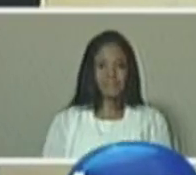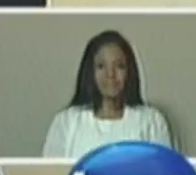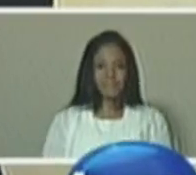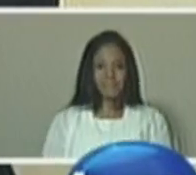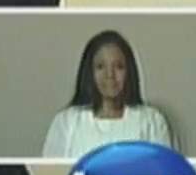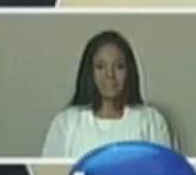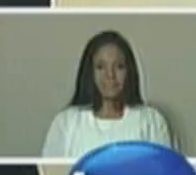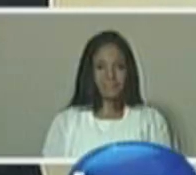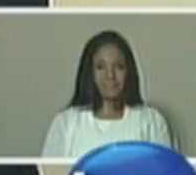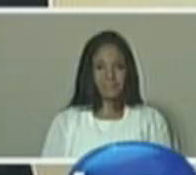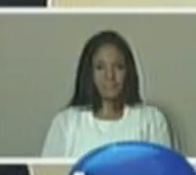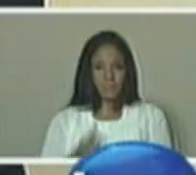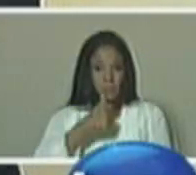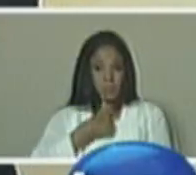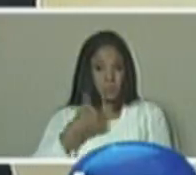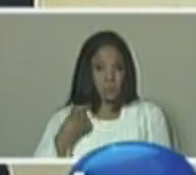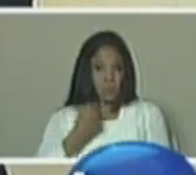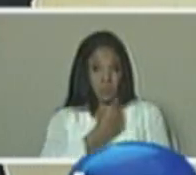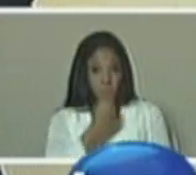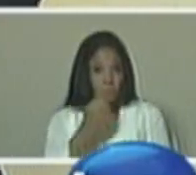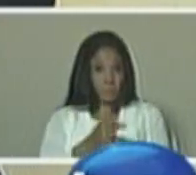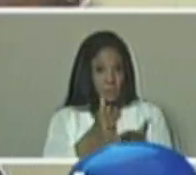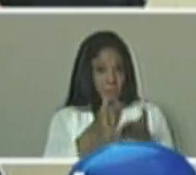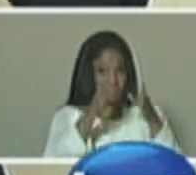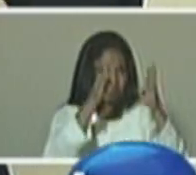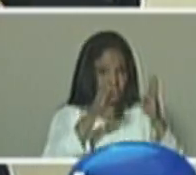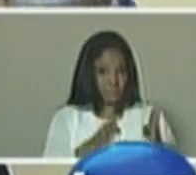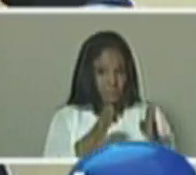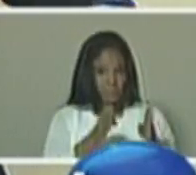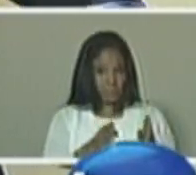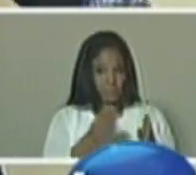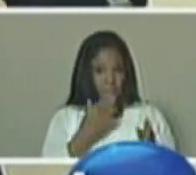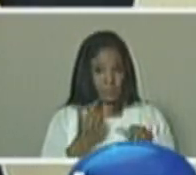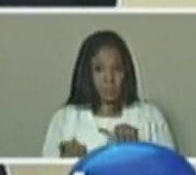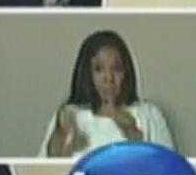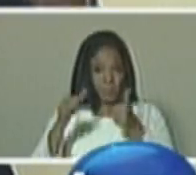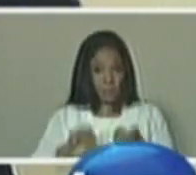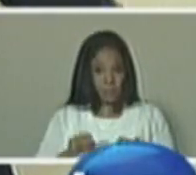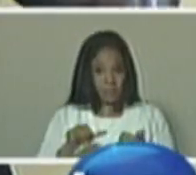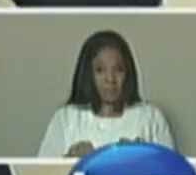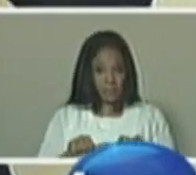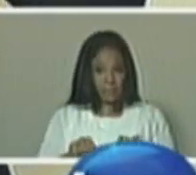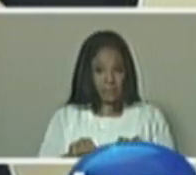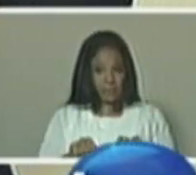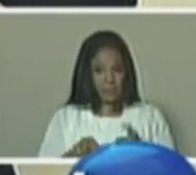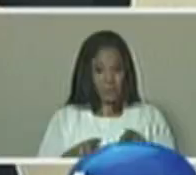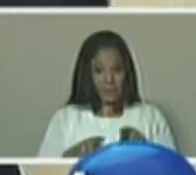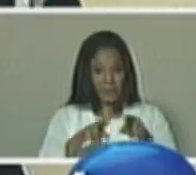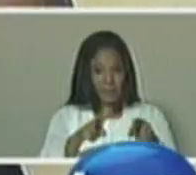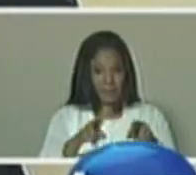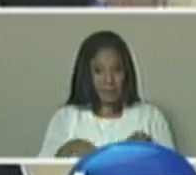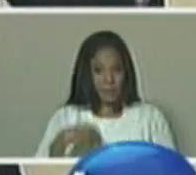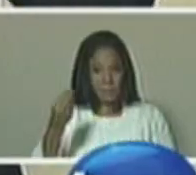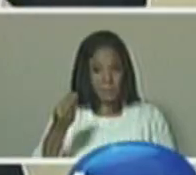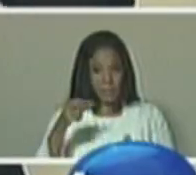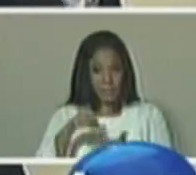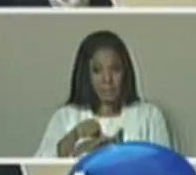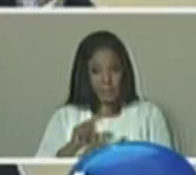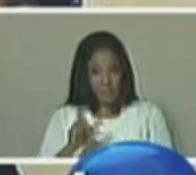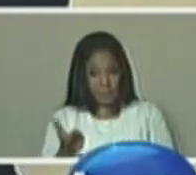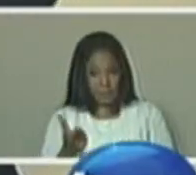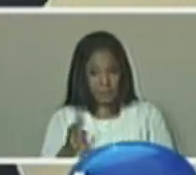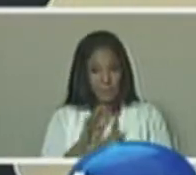Chiriquí? Oye, yo tengo que decir que los chiricanos me bautizaron en el río, me dieron cédula, me dieron pasaporte de